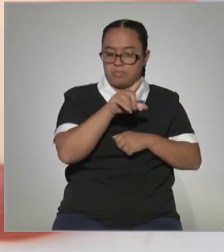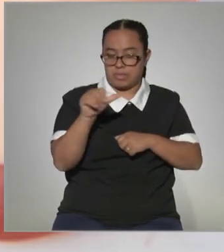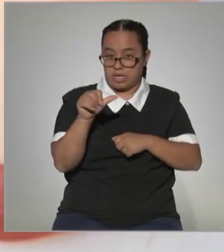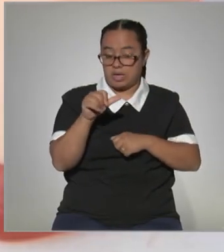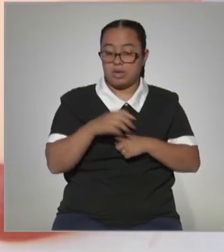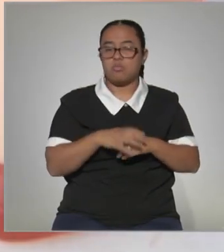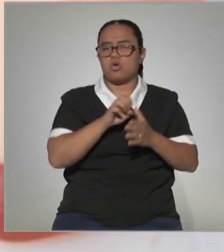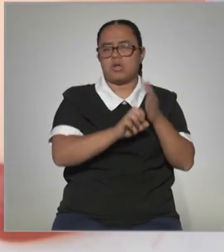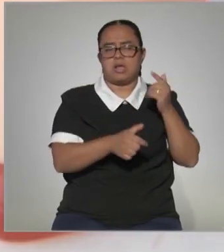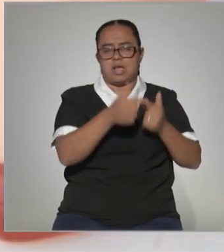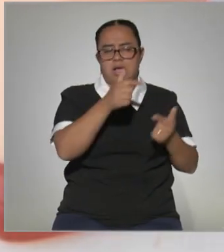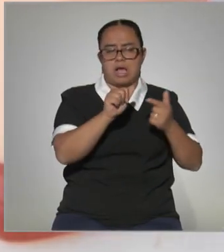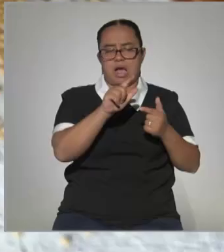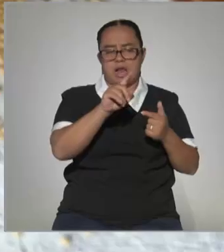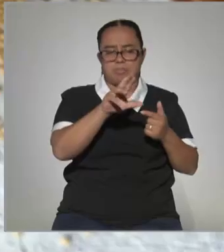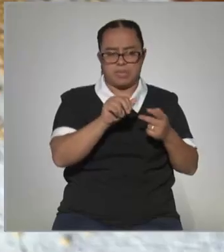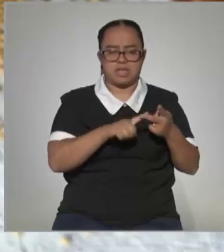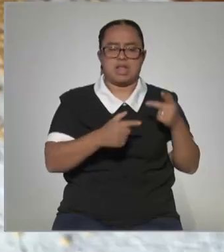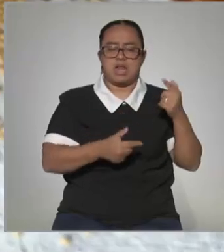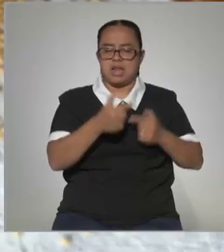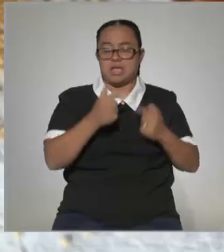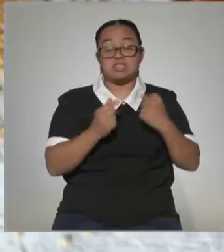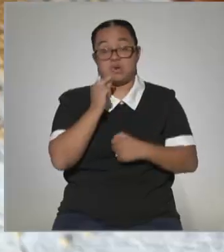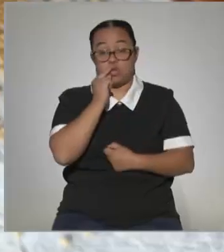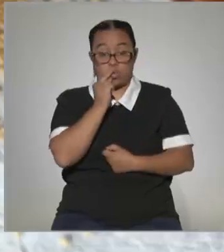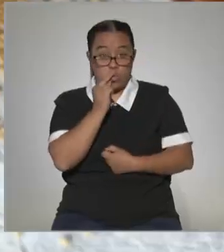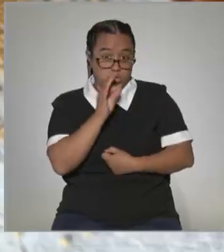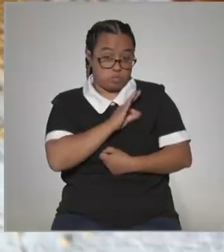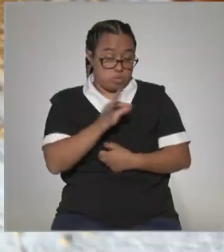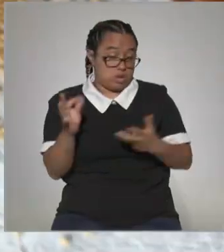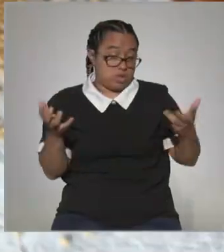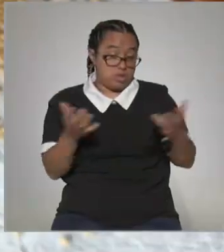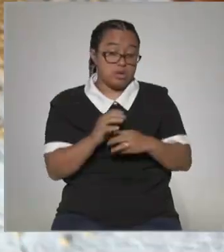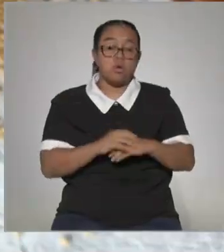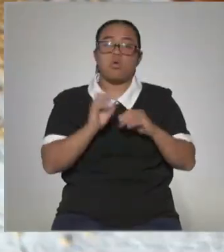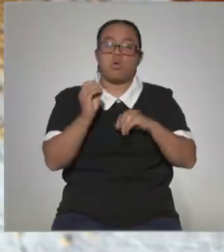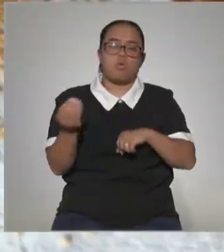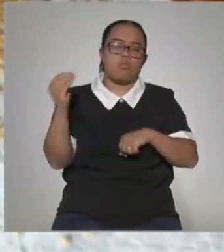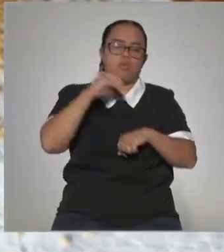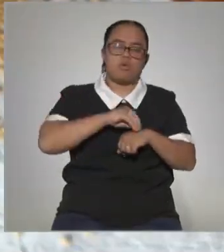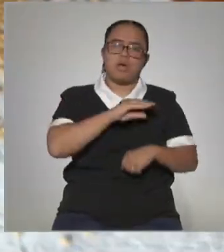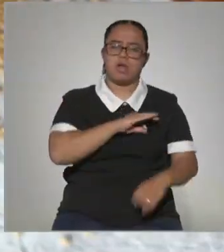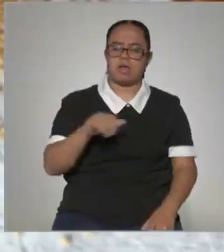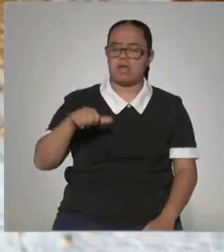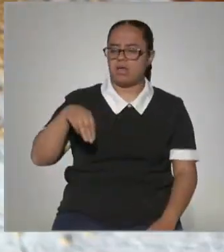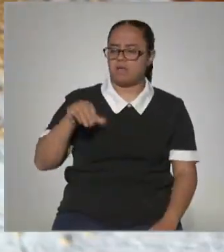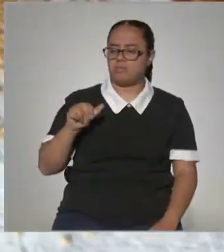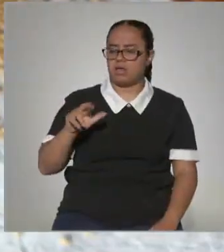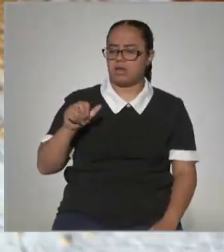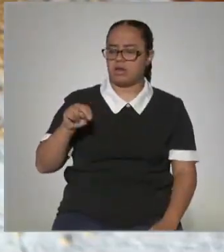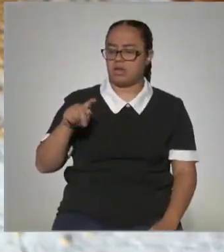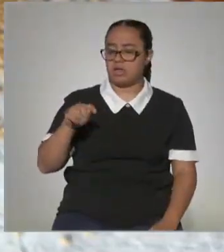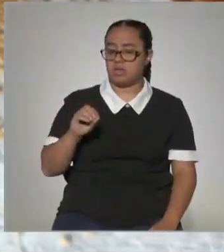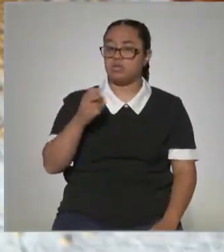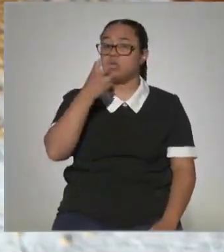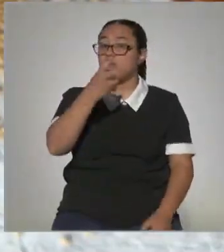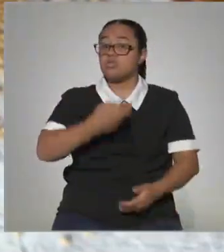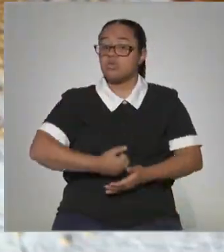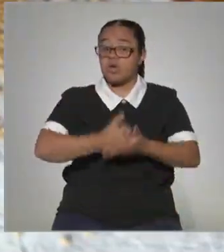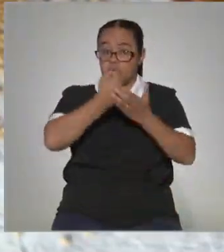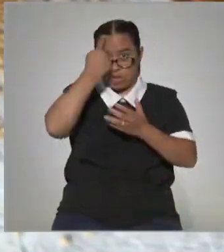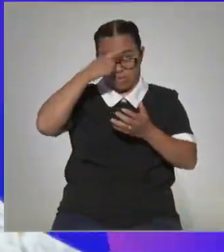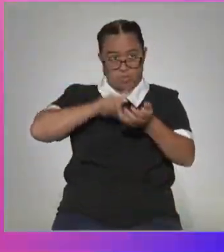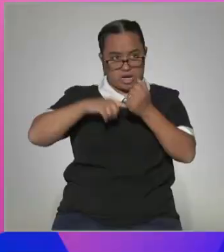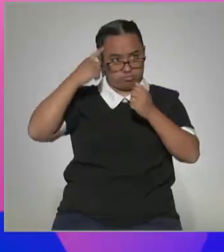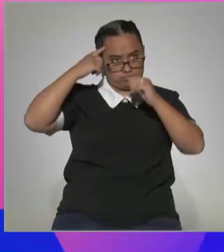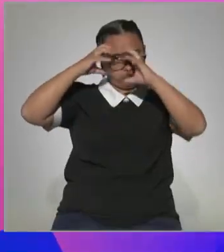hacer leche de almendras, leches de nuez, podríamos incluirle algún cereal como el amaranto, por ejemplo, que eso ayuda mucho al cerebro